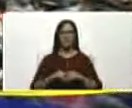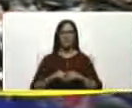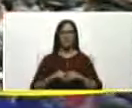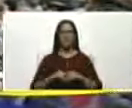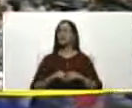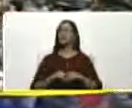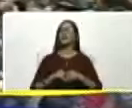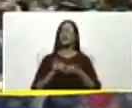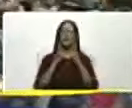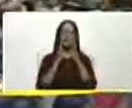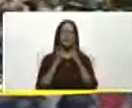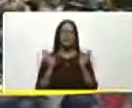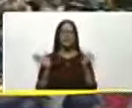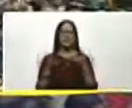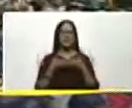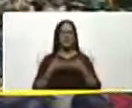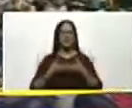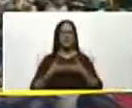Confidenciales al cierre.